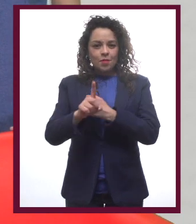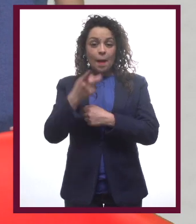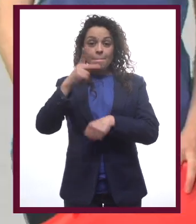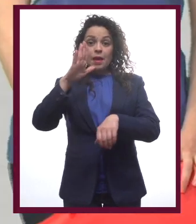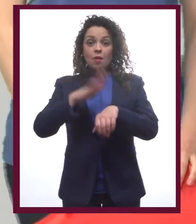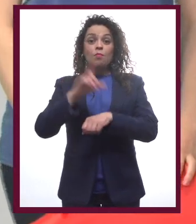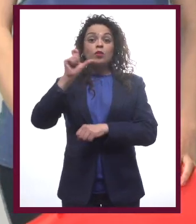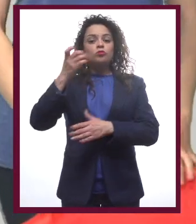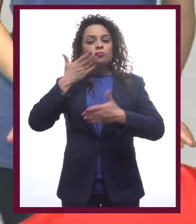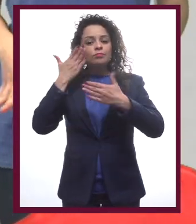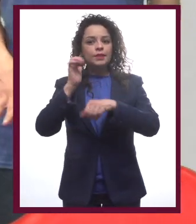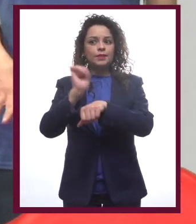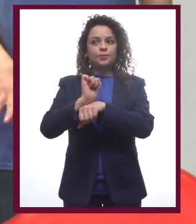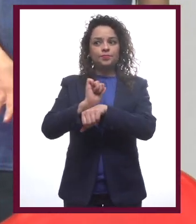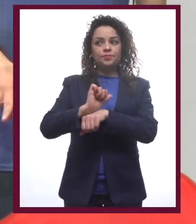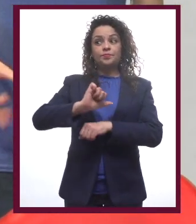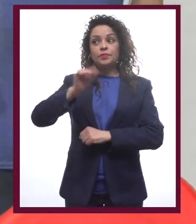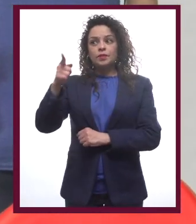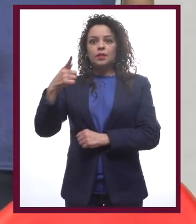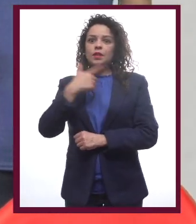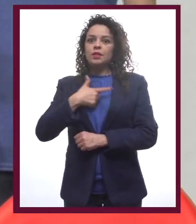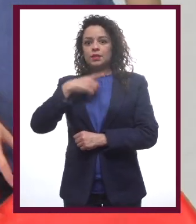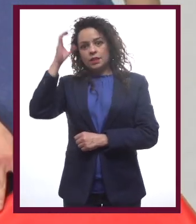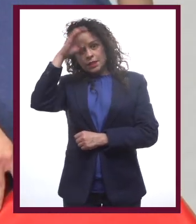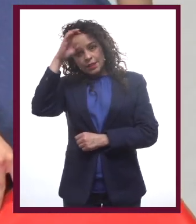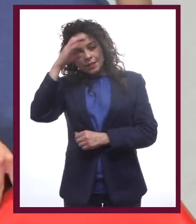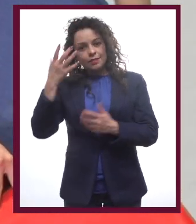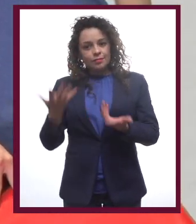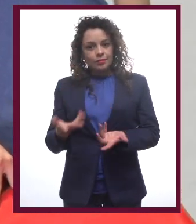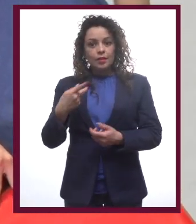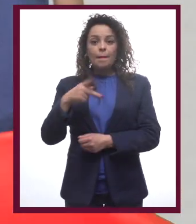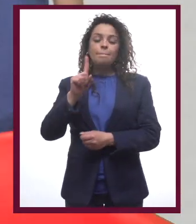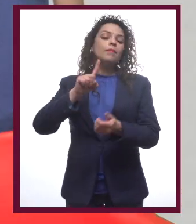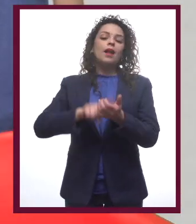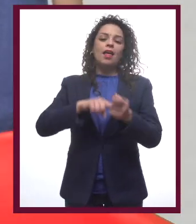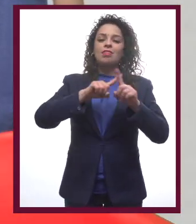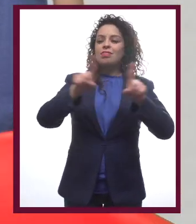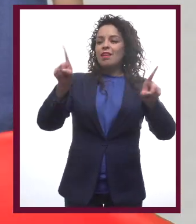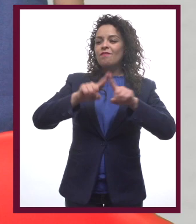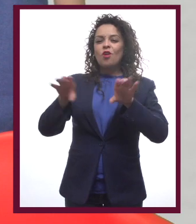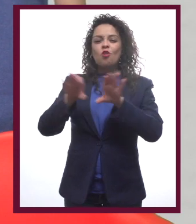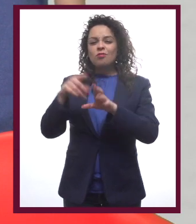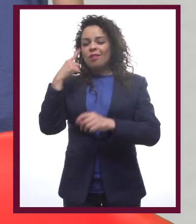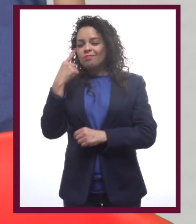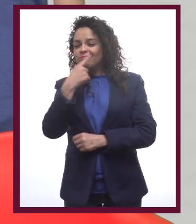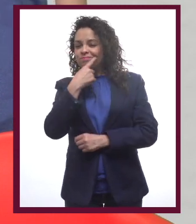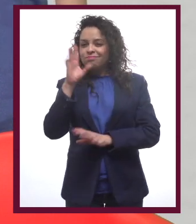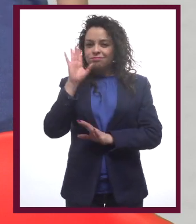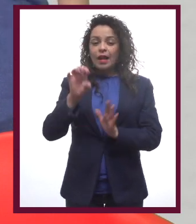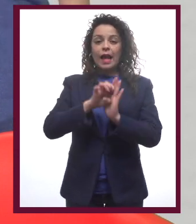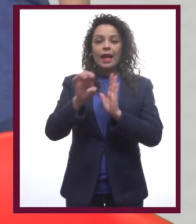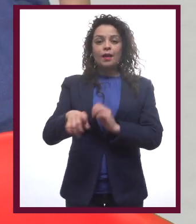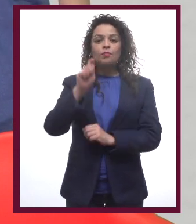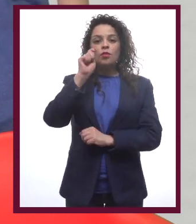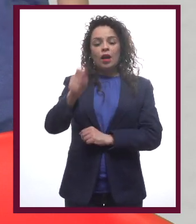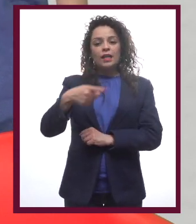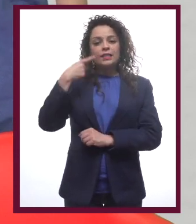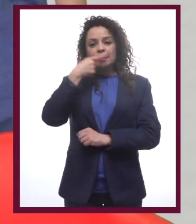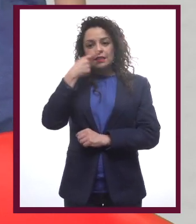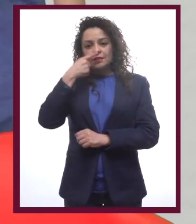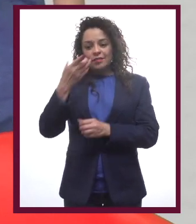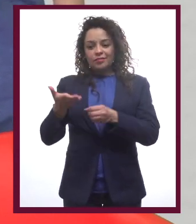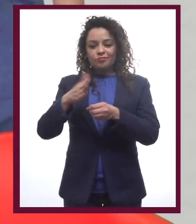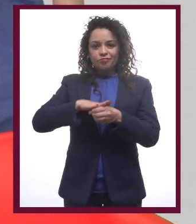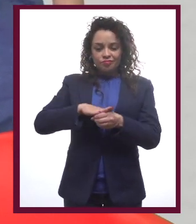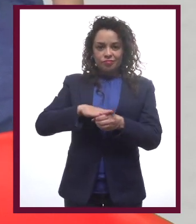todo si uno estudia actuación. Y a la otra se le dan las ciencias, Cualquier diferencia en la forma de ver las cosas. como cerrar la pasta de dientes.